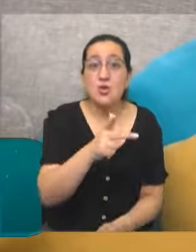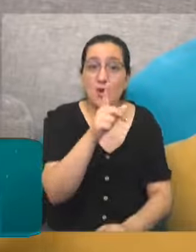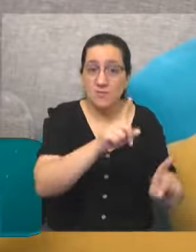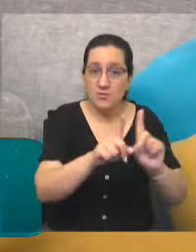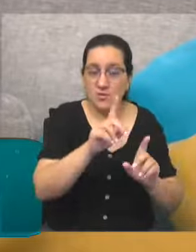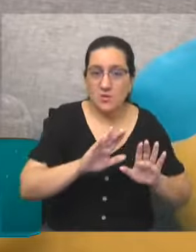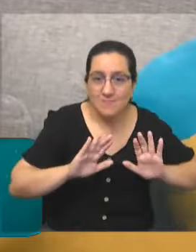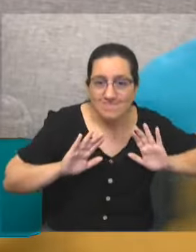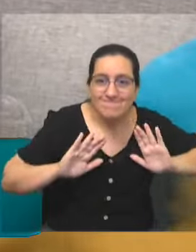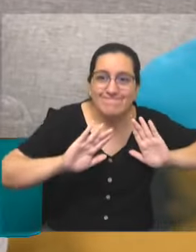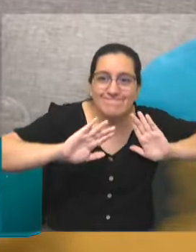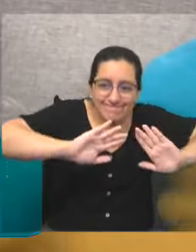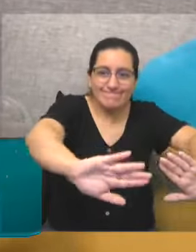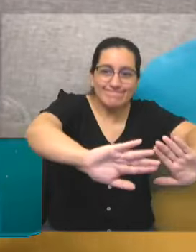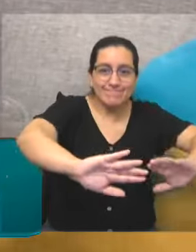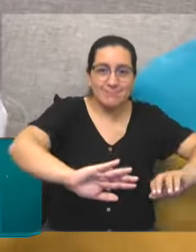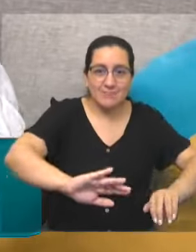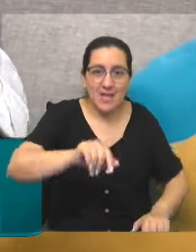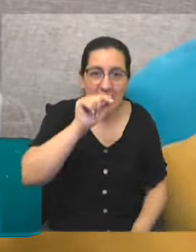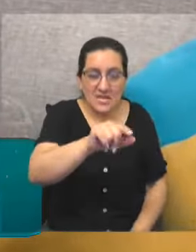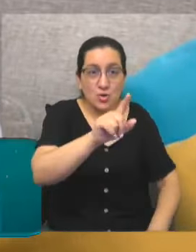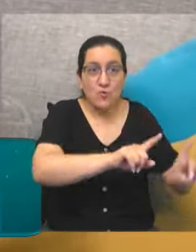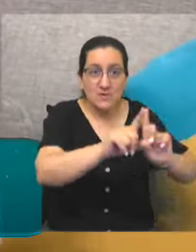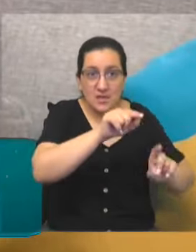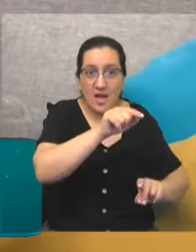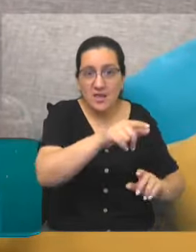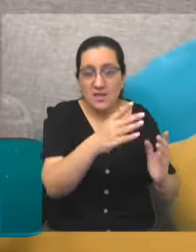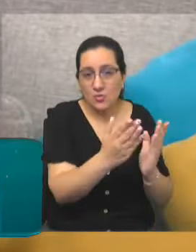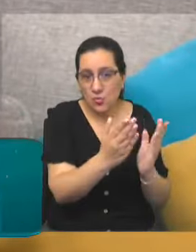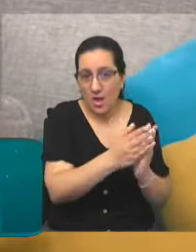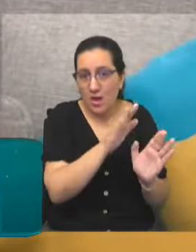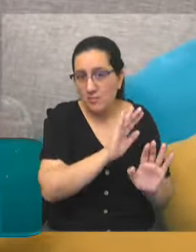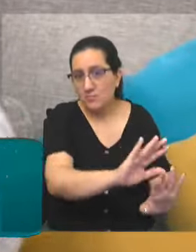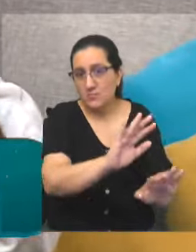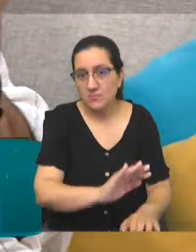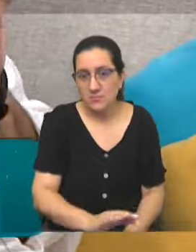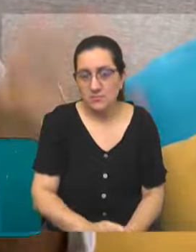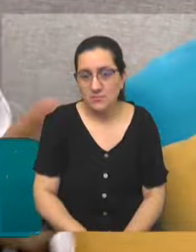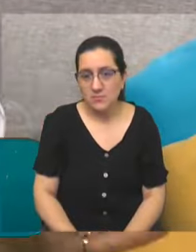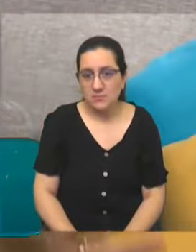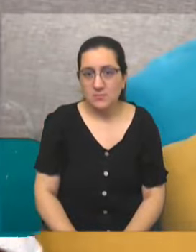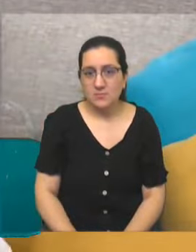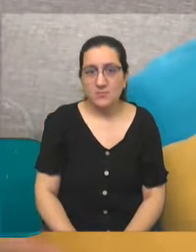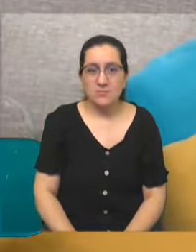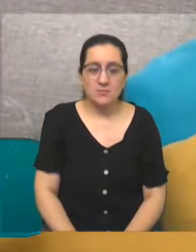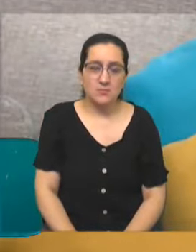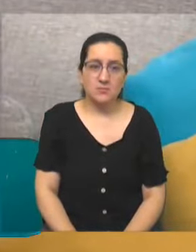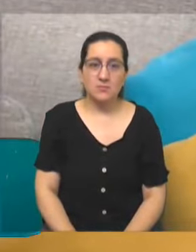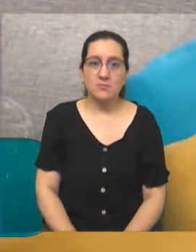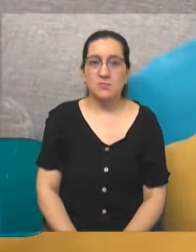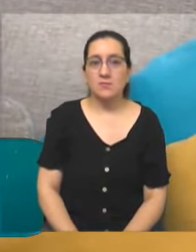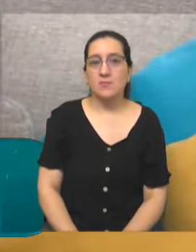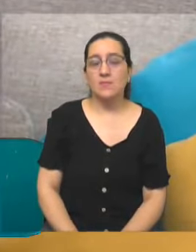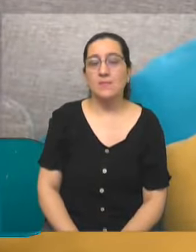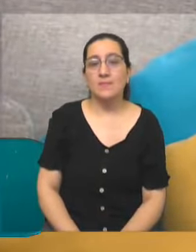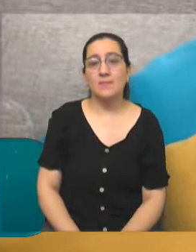lo meten casi en el salón y esta es la bedelía, acá es, o sea, ni es esa opción, ni la